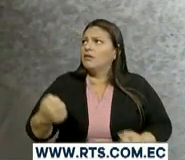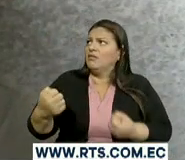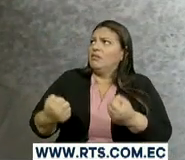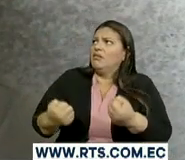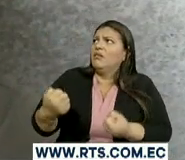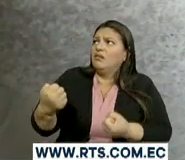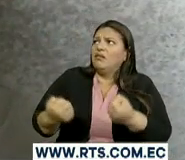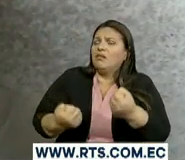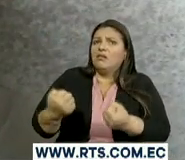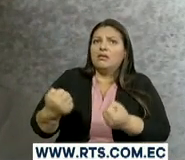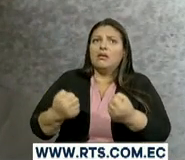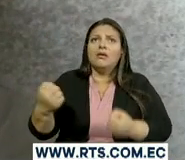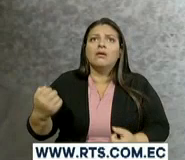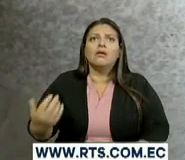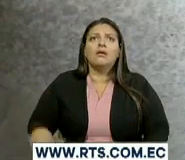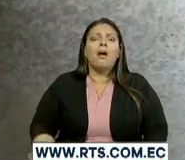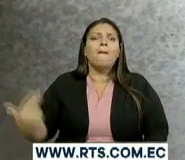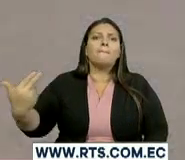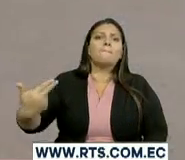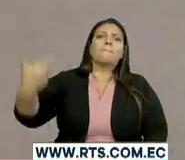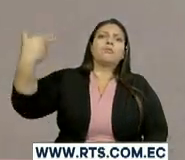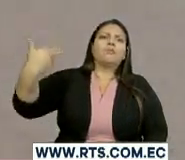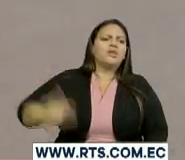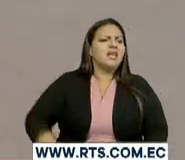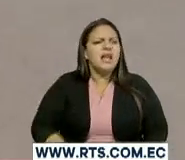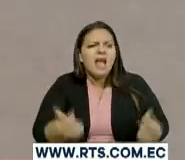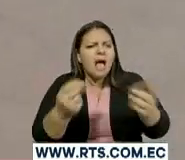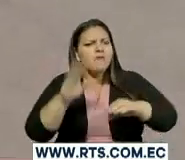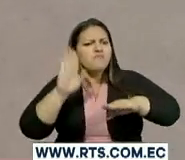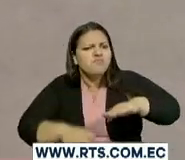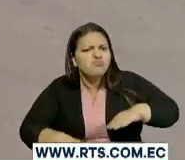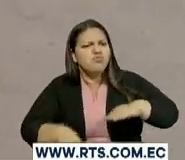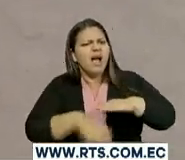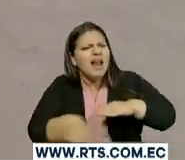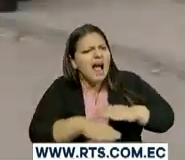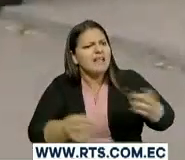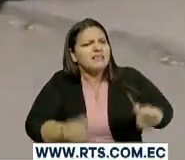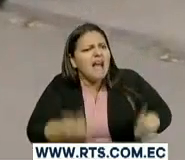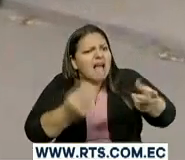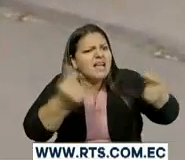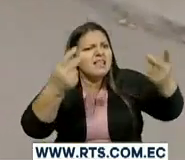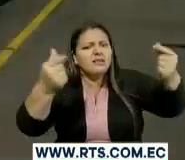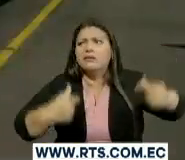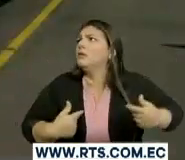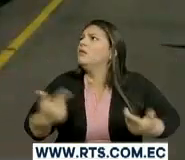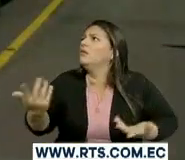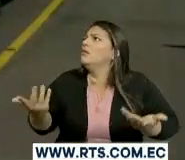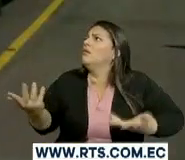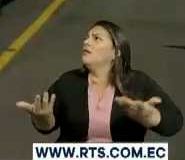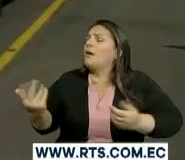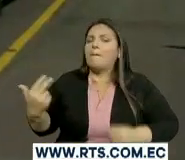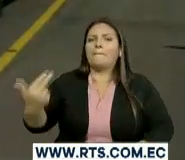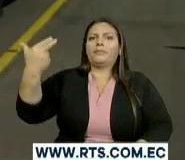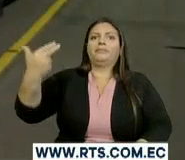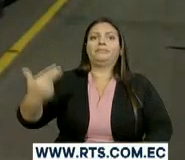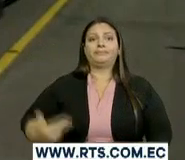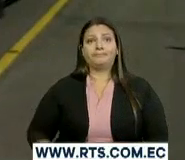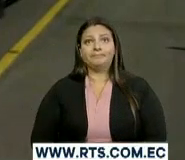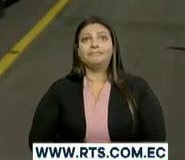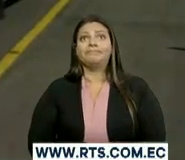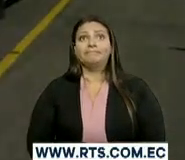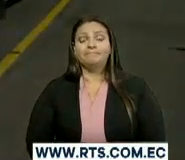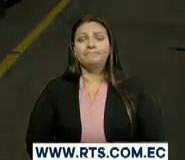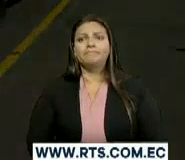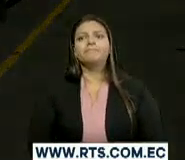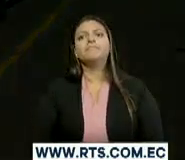me disparaste, pues no puedo acelerar el carro. La policía montó un rápido operativo y en una búsqueda minuciosa por el sector lleno de malezas y laderas, lograron